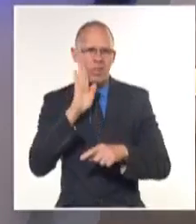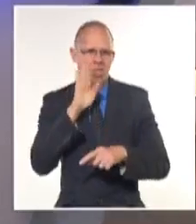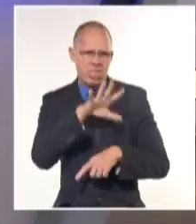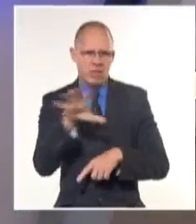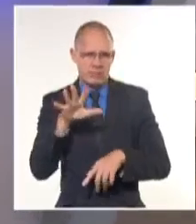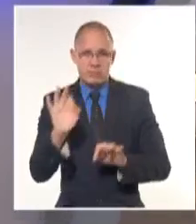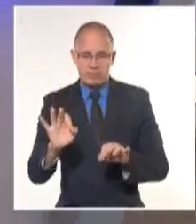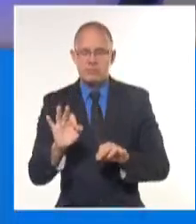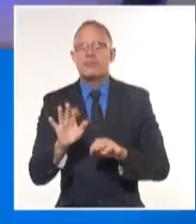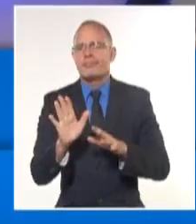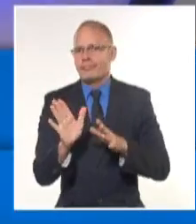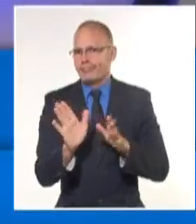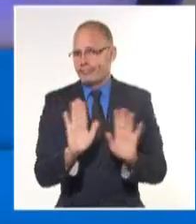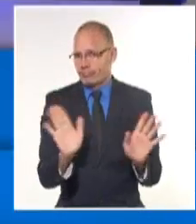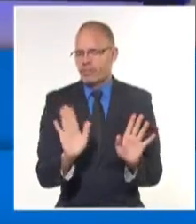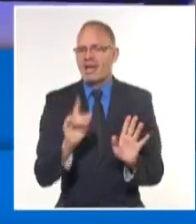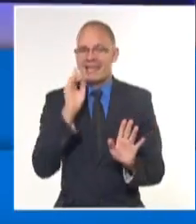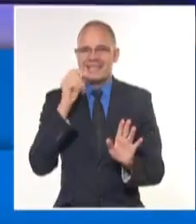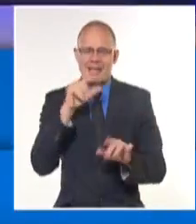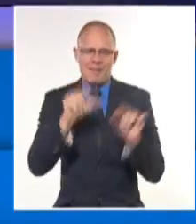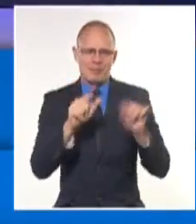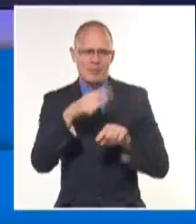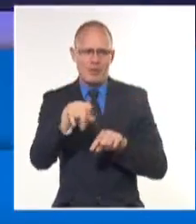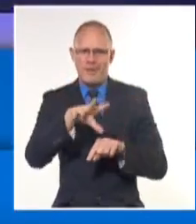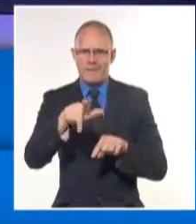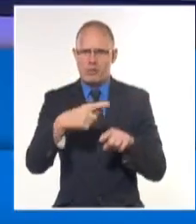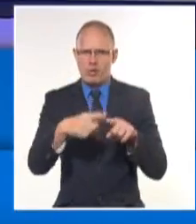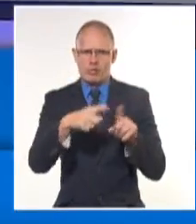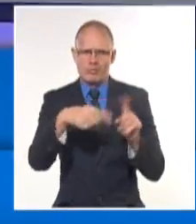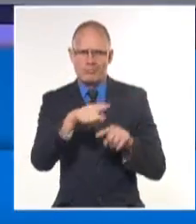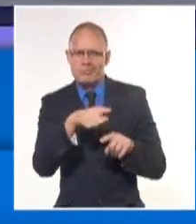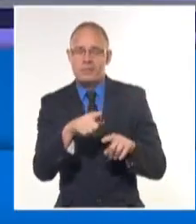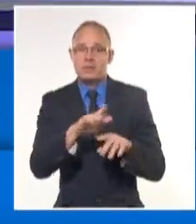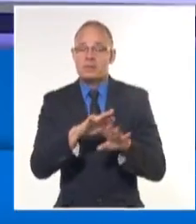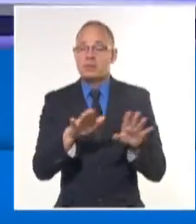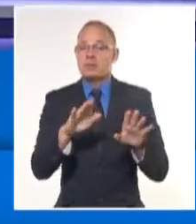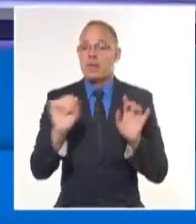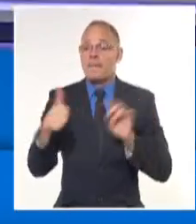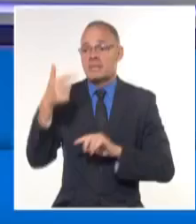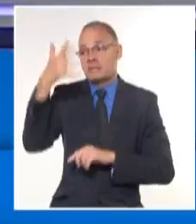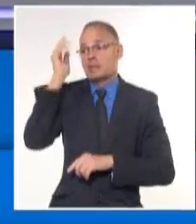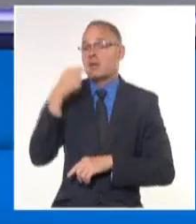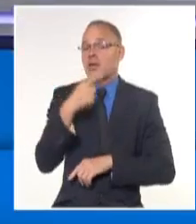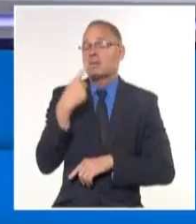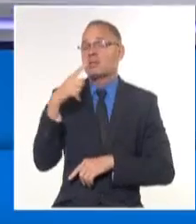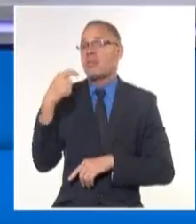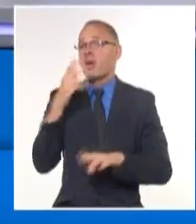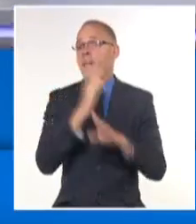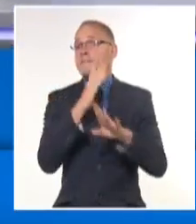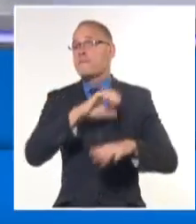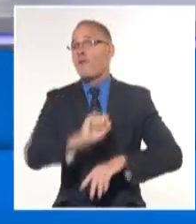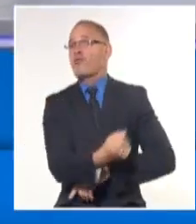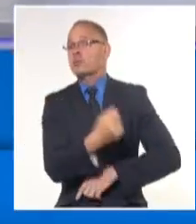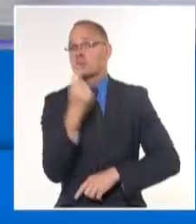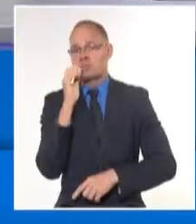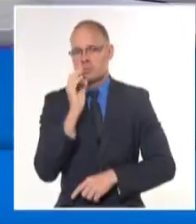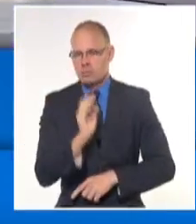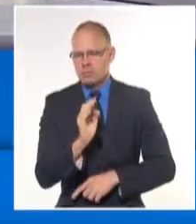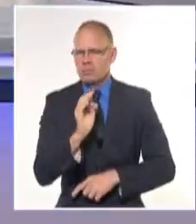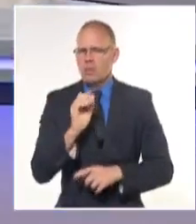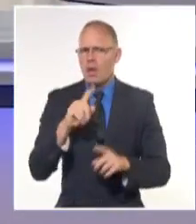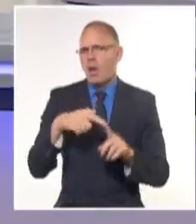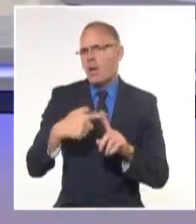Las respuestas al delito tienen que ser contundentes, afirmó el presidente Díaz-Canel, y destacó también la necesidad de realizar